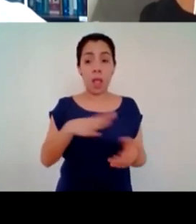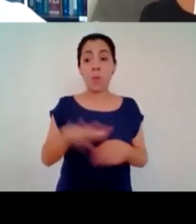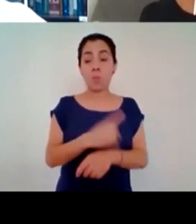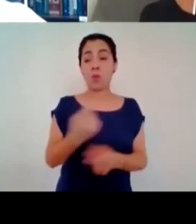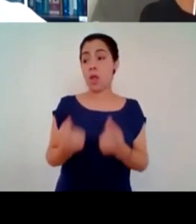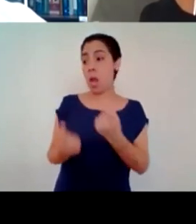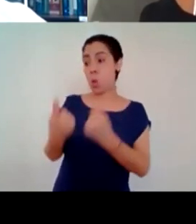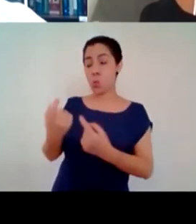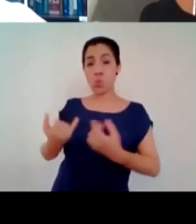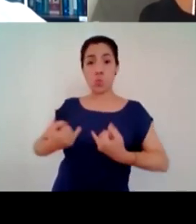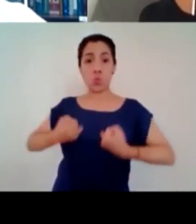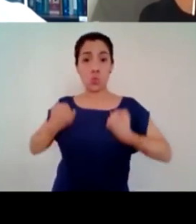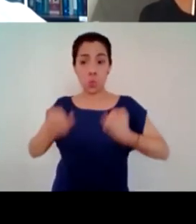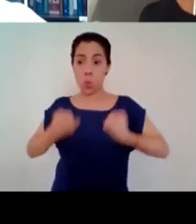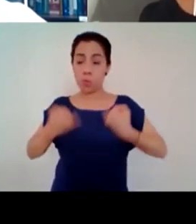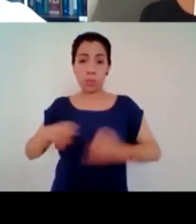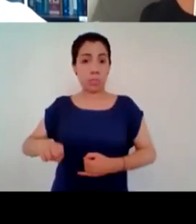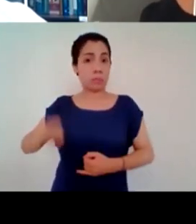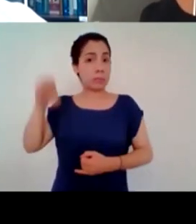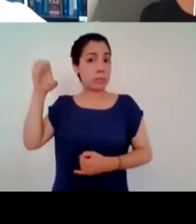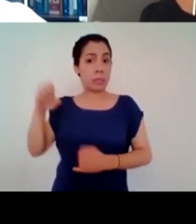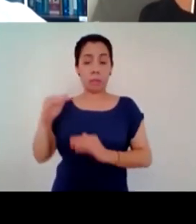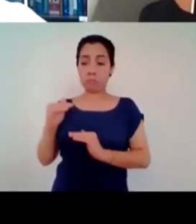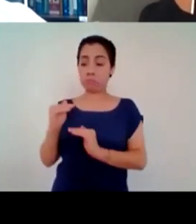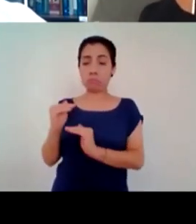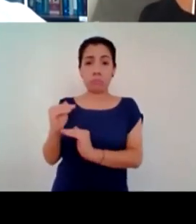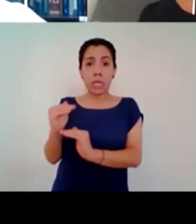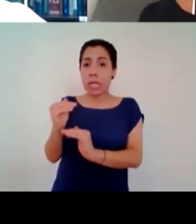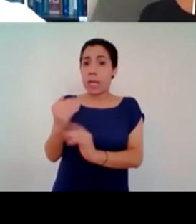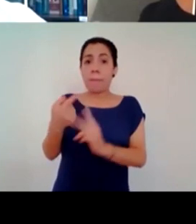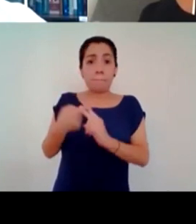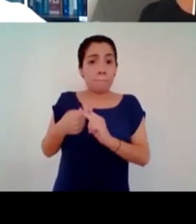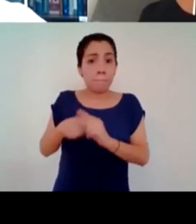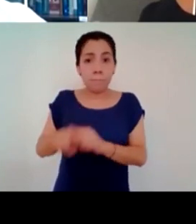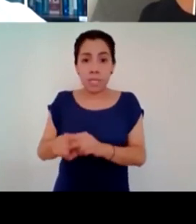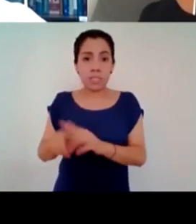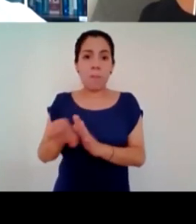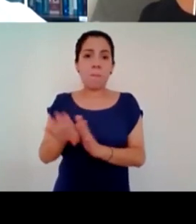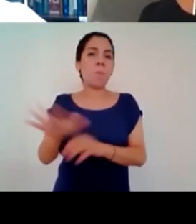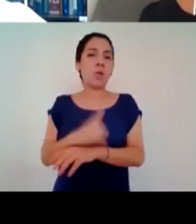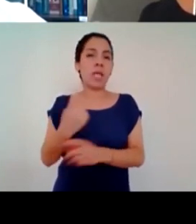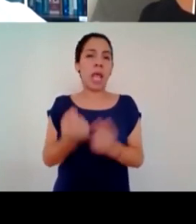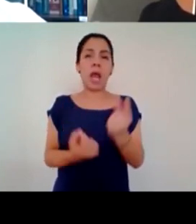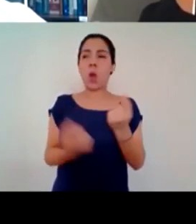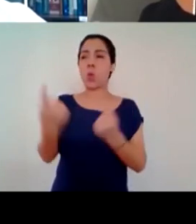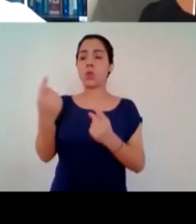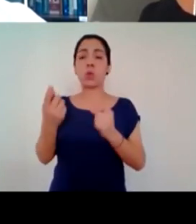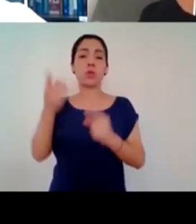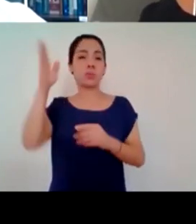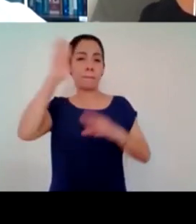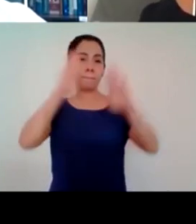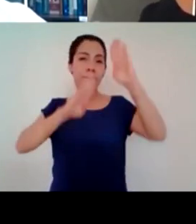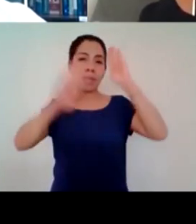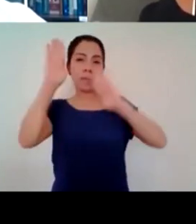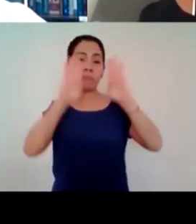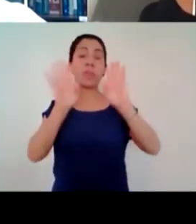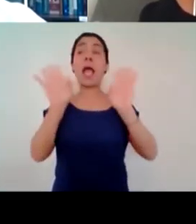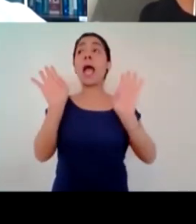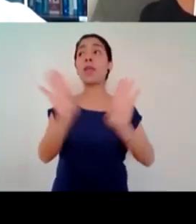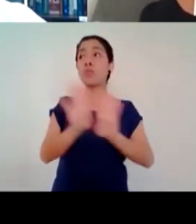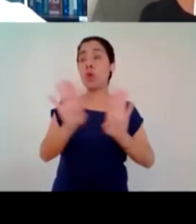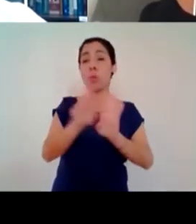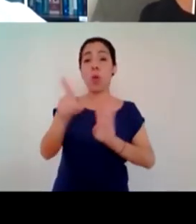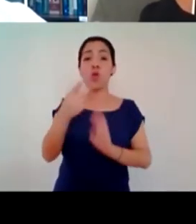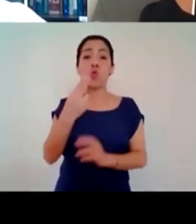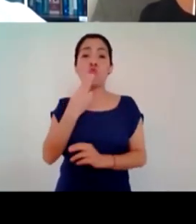inmiscuyen en temas de delincuencia organizada, de delitos de alto impacto, porque es un mito que los tienen únicamente como halcones, los usan para desmembrar cuerpos, los usan